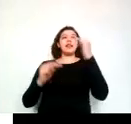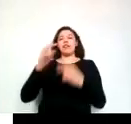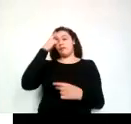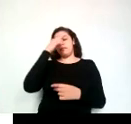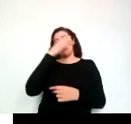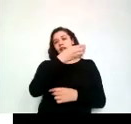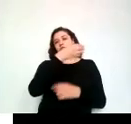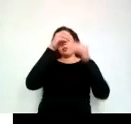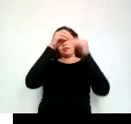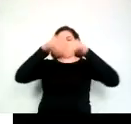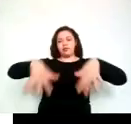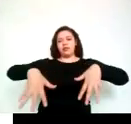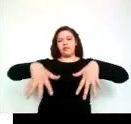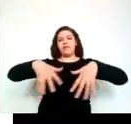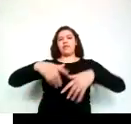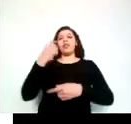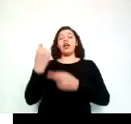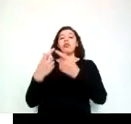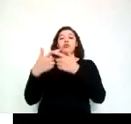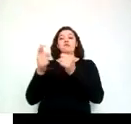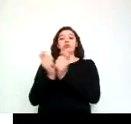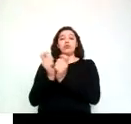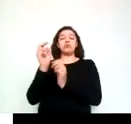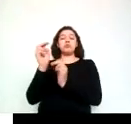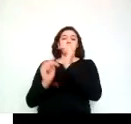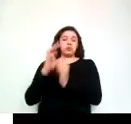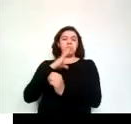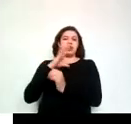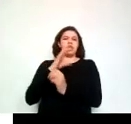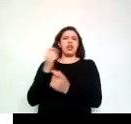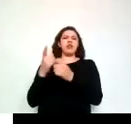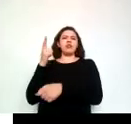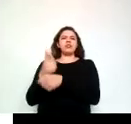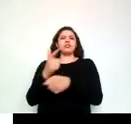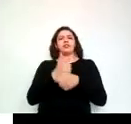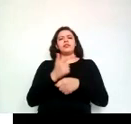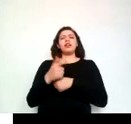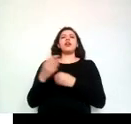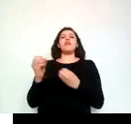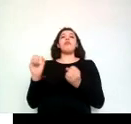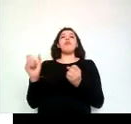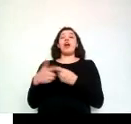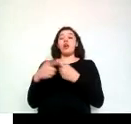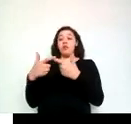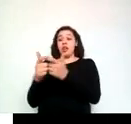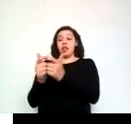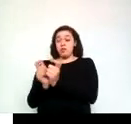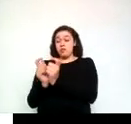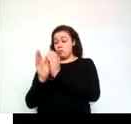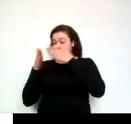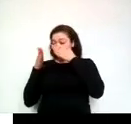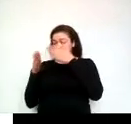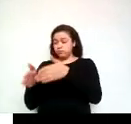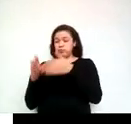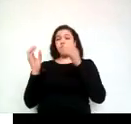en algunos casos a nivel grupal, cuando logramos identificar un cierto grupo en específico, una